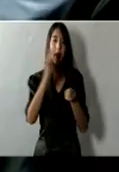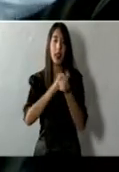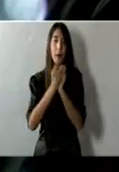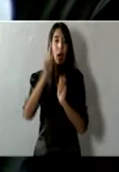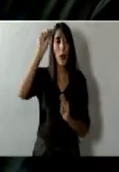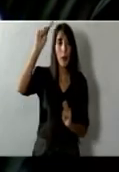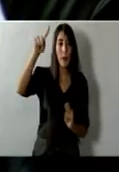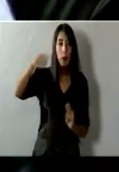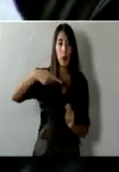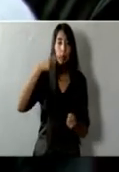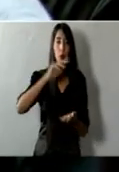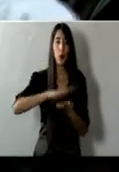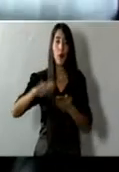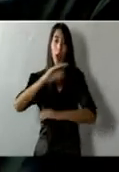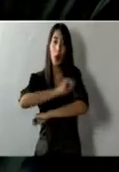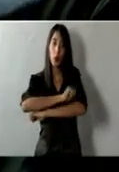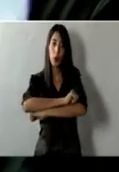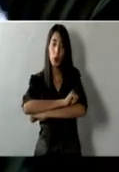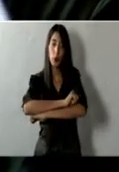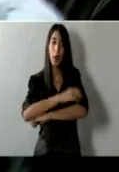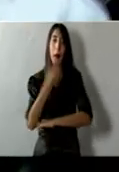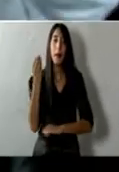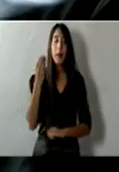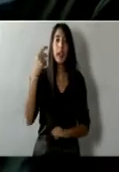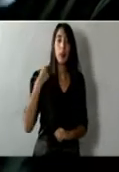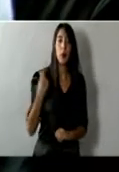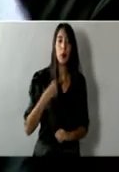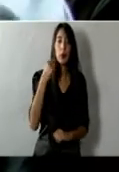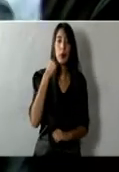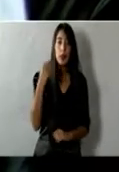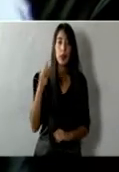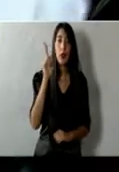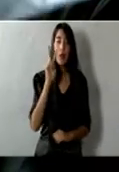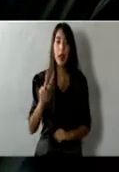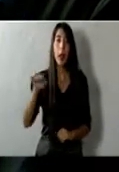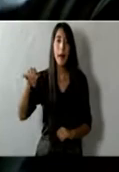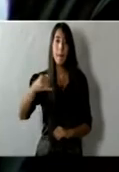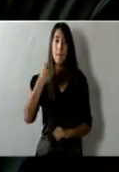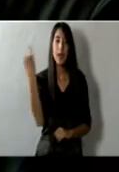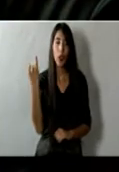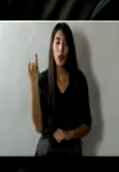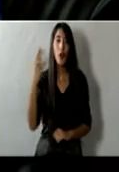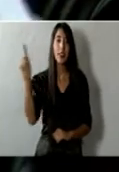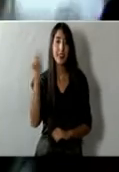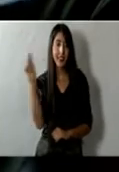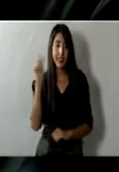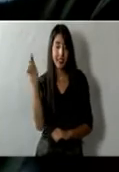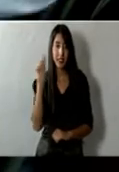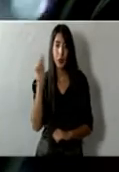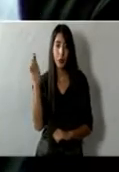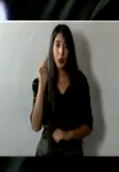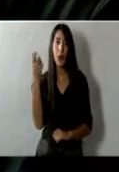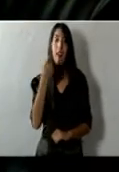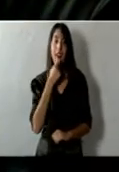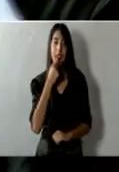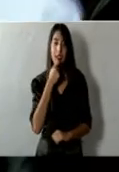producir nuevas conductas, Padre, para que nuestros hijos vean mejores ejemplos en nuestras vidas, Padre, y también ellos